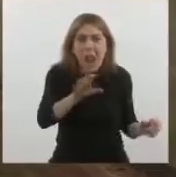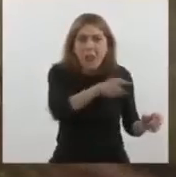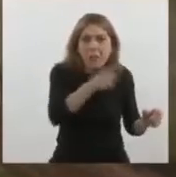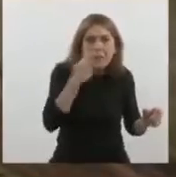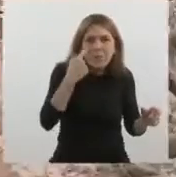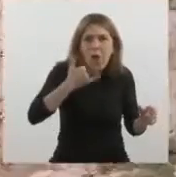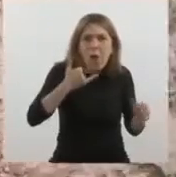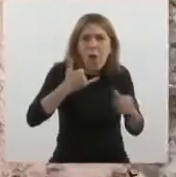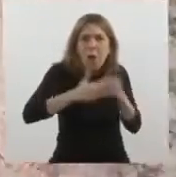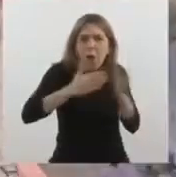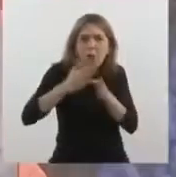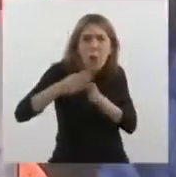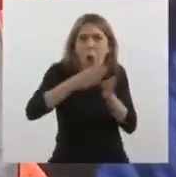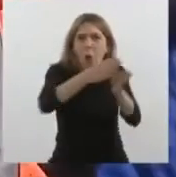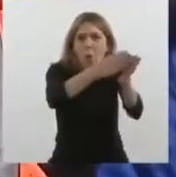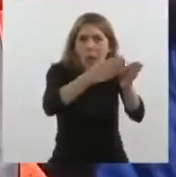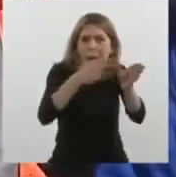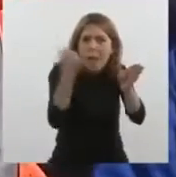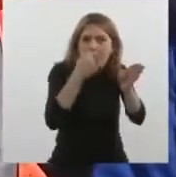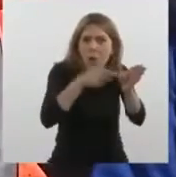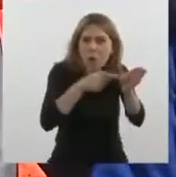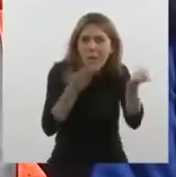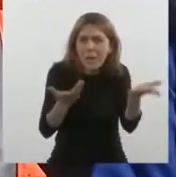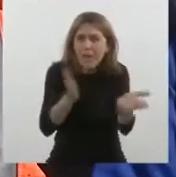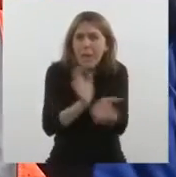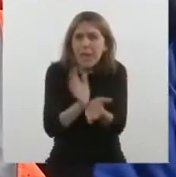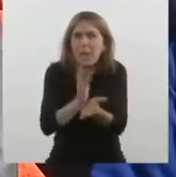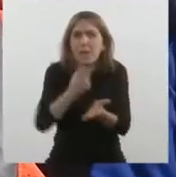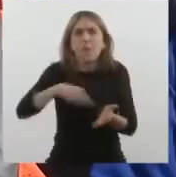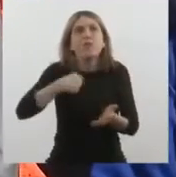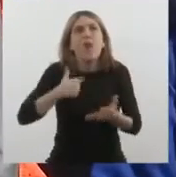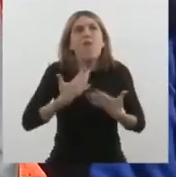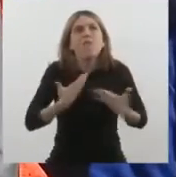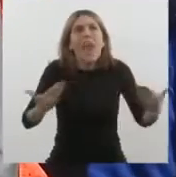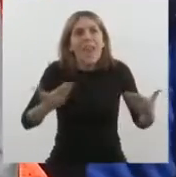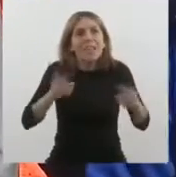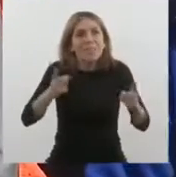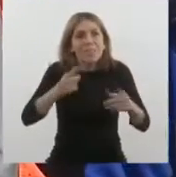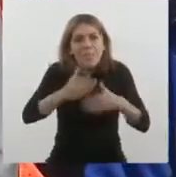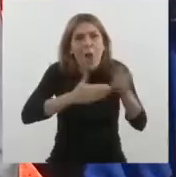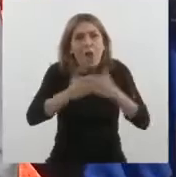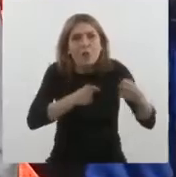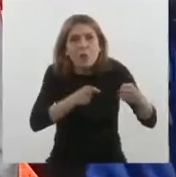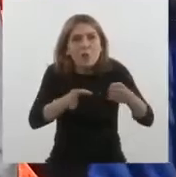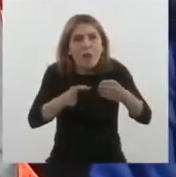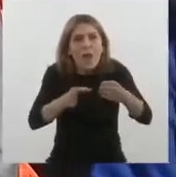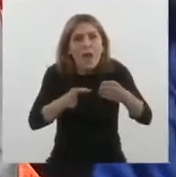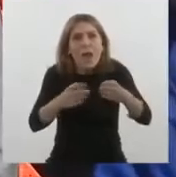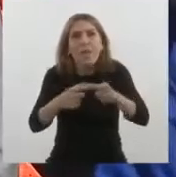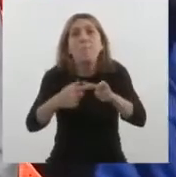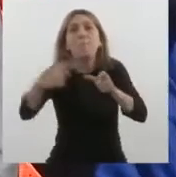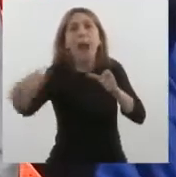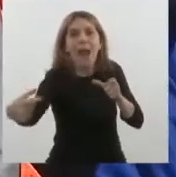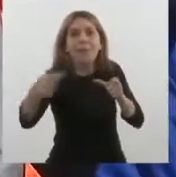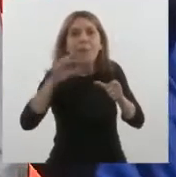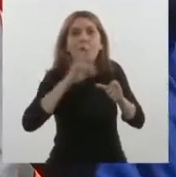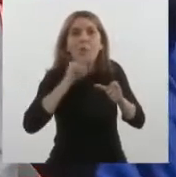nosotros. Y yo estoy feliz que podamos estar haciéndolo. Y como bien dijo Axel,